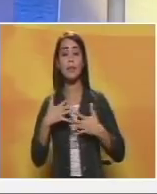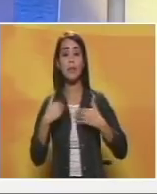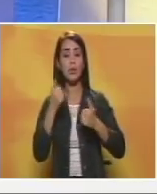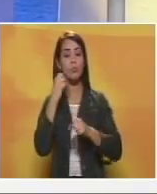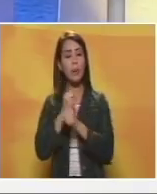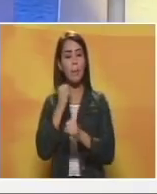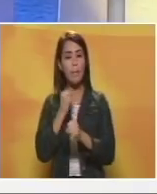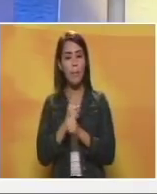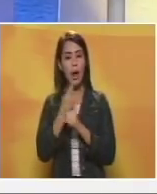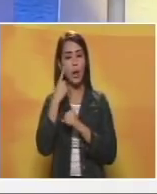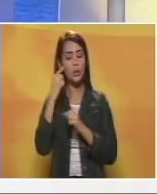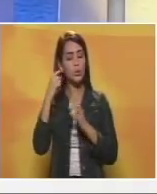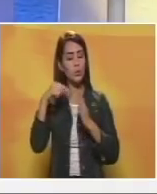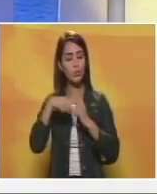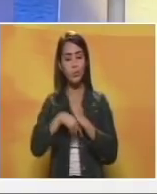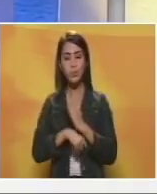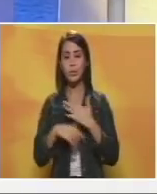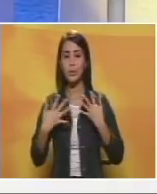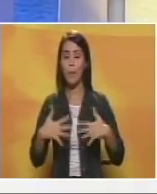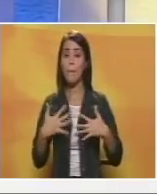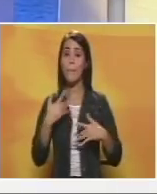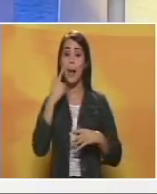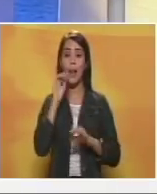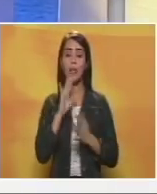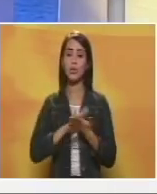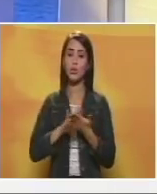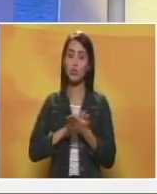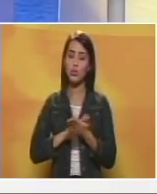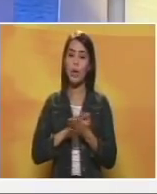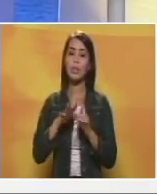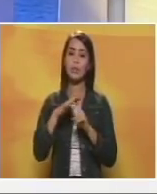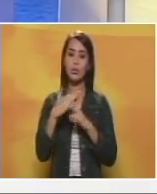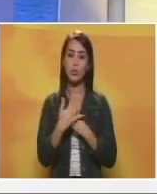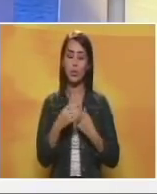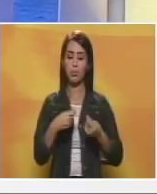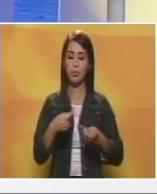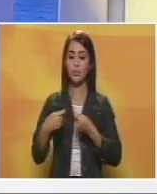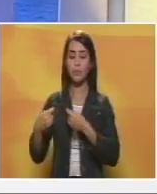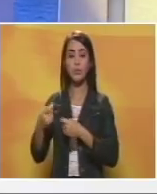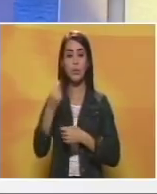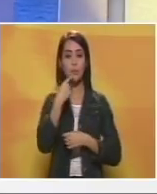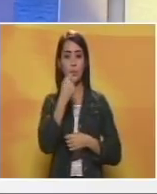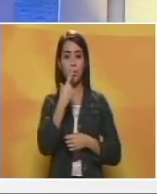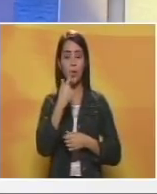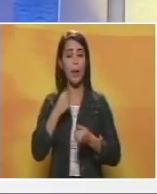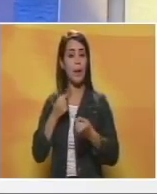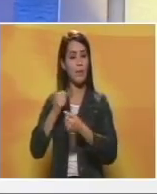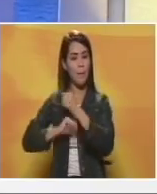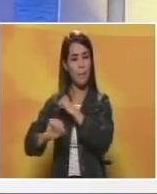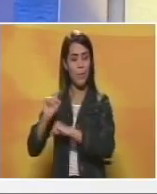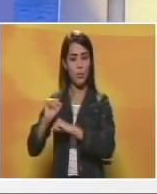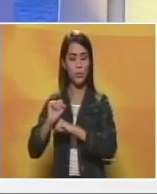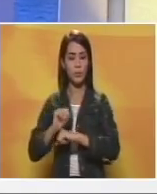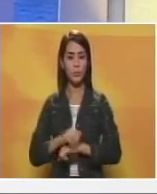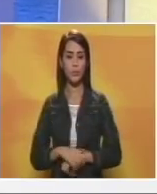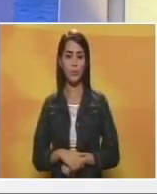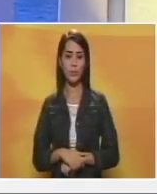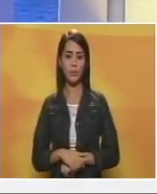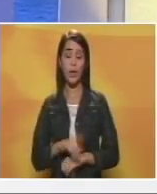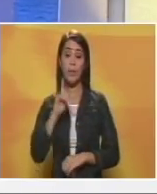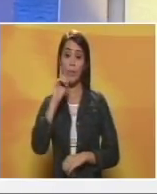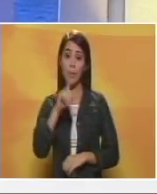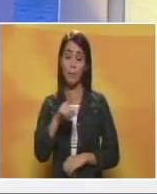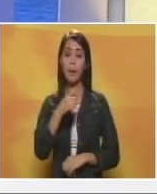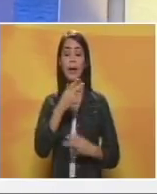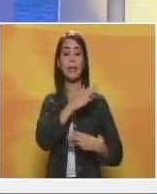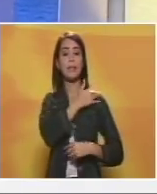trabajan intensamente para tratar de aliviar la situación, suministrando medicamentos antipalúdicos y tratamientos preventivos. Asimismo, el director